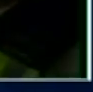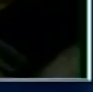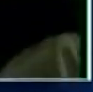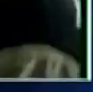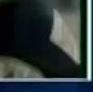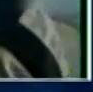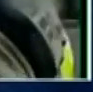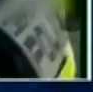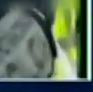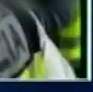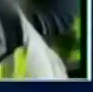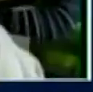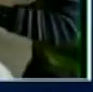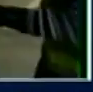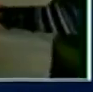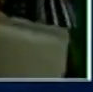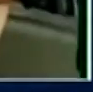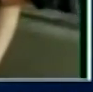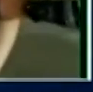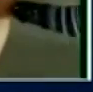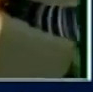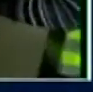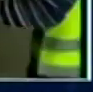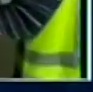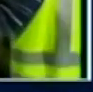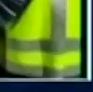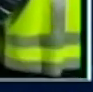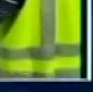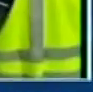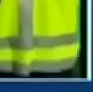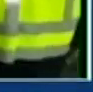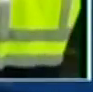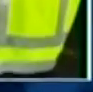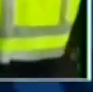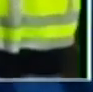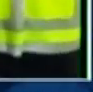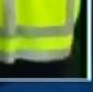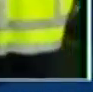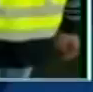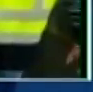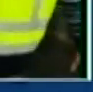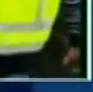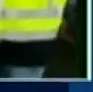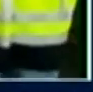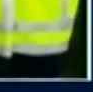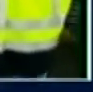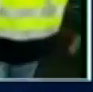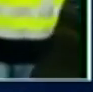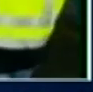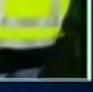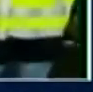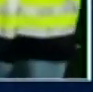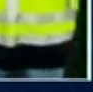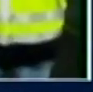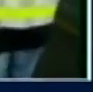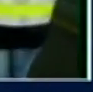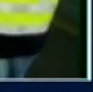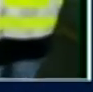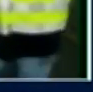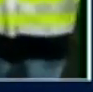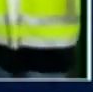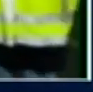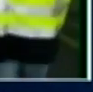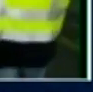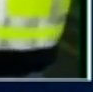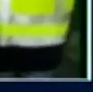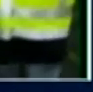o a las campañas en general, sí es tarea que tiene que investigar el INE. ¿Por qué? Porque el INE tiene